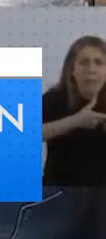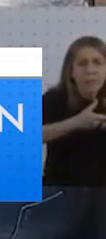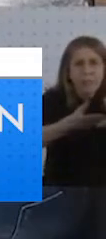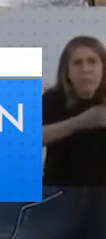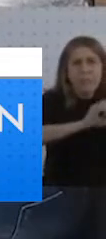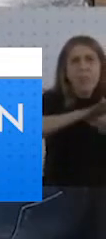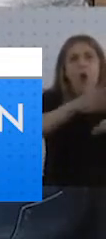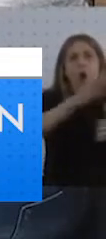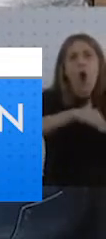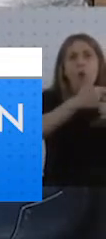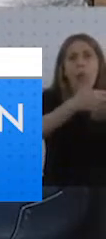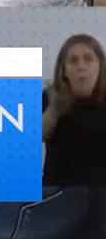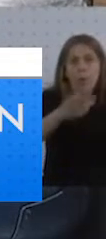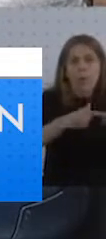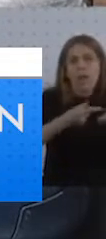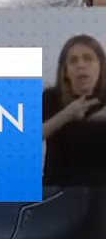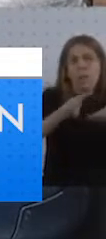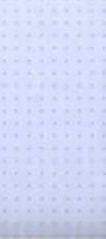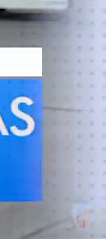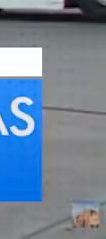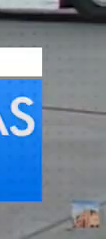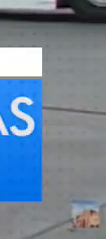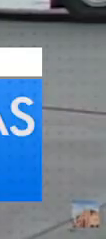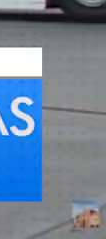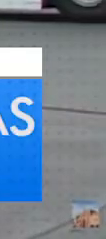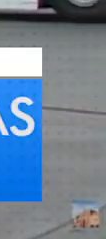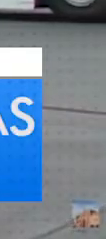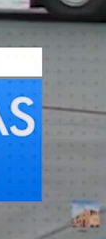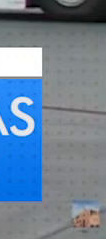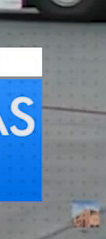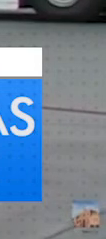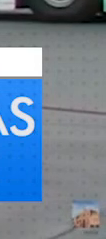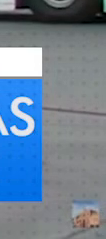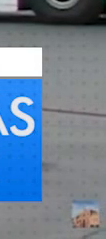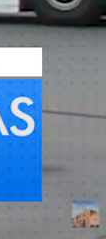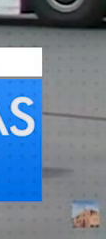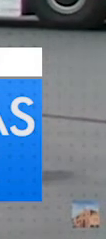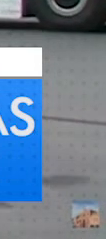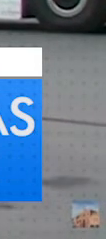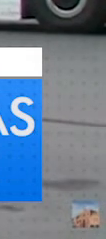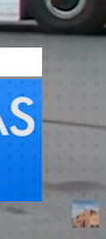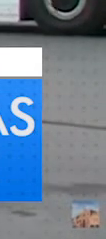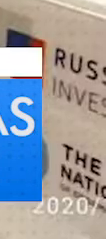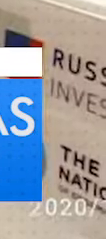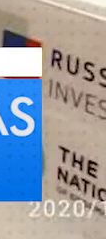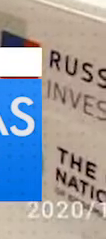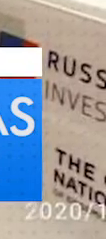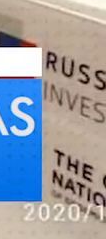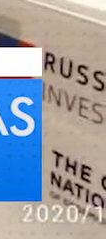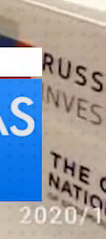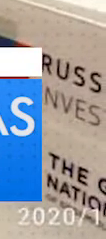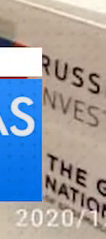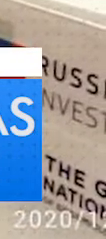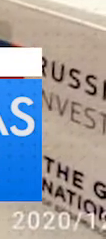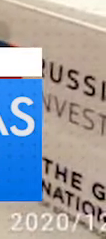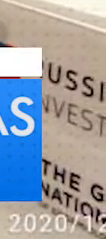y 10.000 nuevos cupos de internos. Aterrizó en Rusia el avión de Aerolíneas Argentinas que traerá la vacuna. El vuelo